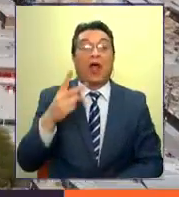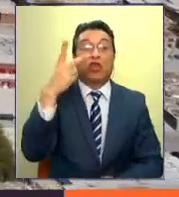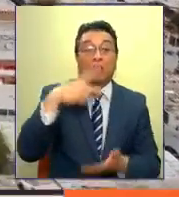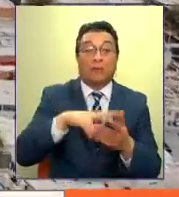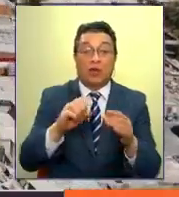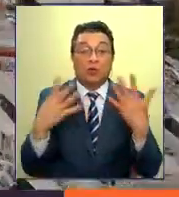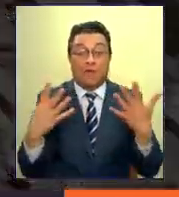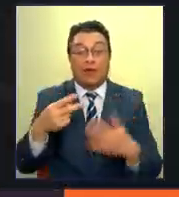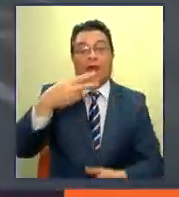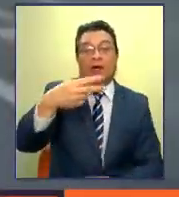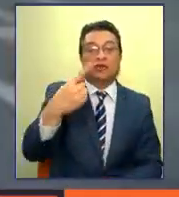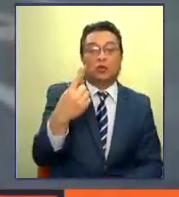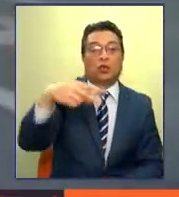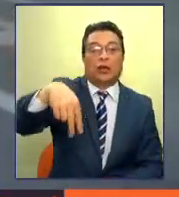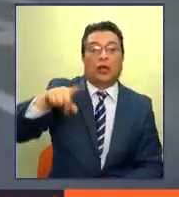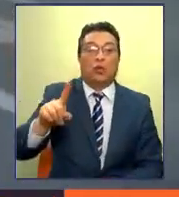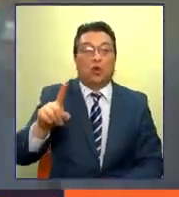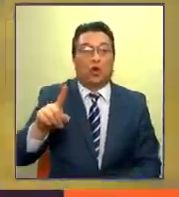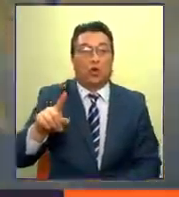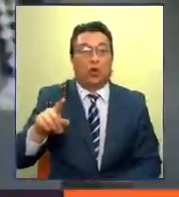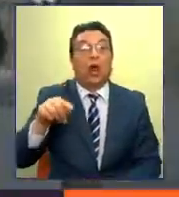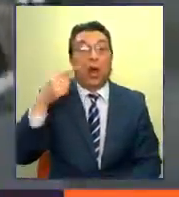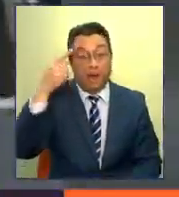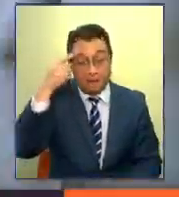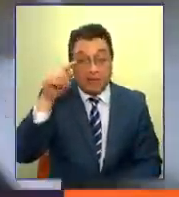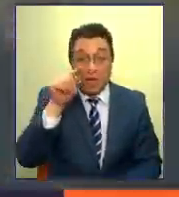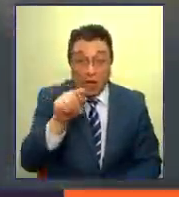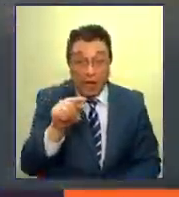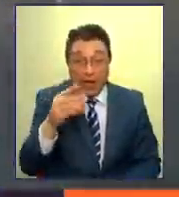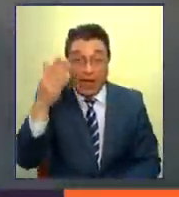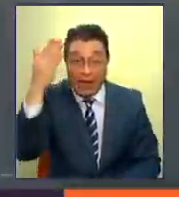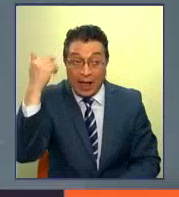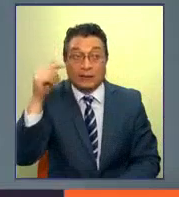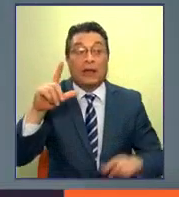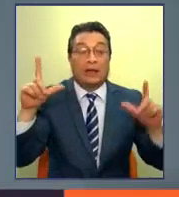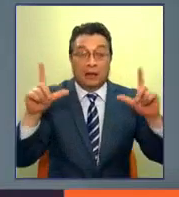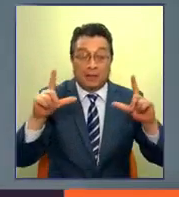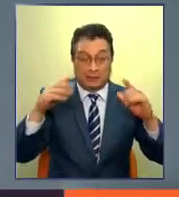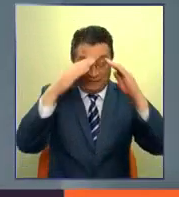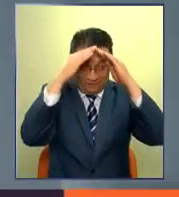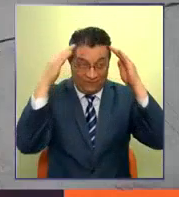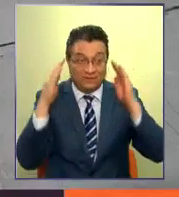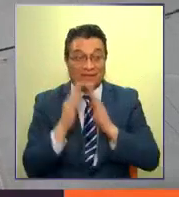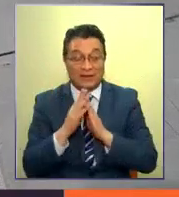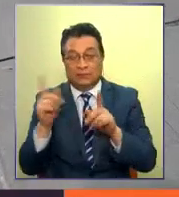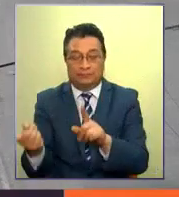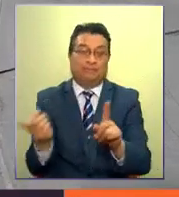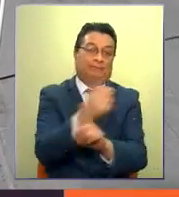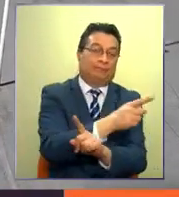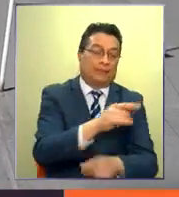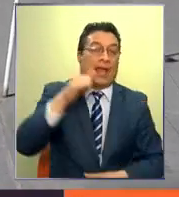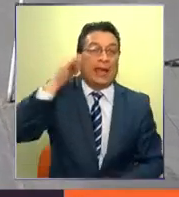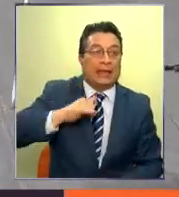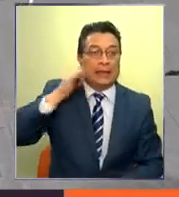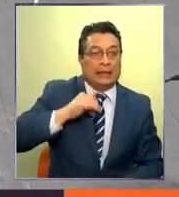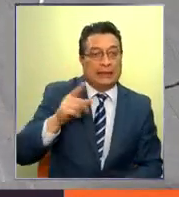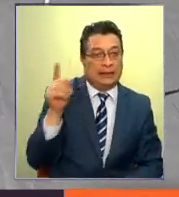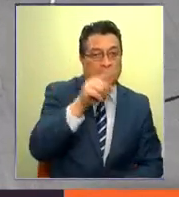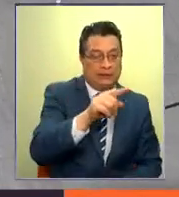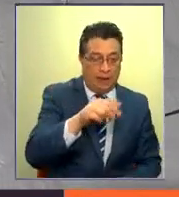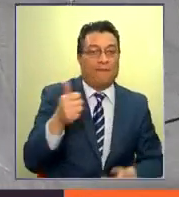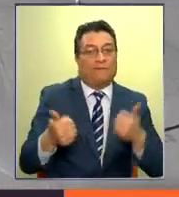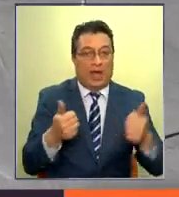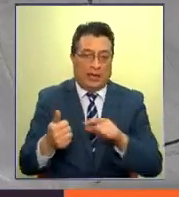el H1N1. Pero en esas ocasiones, la imagen de la Virgen se trasladó a Iquique y en esa ciudad hubo